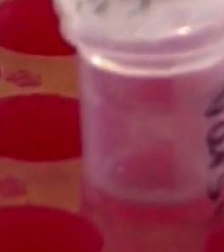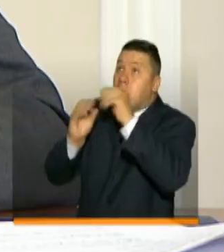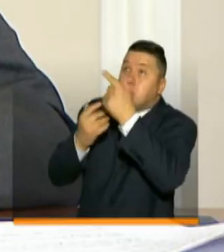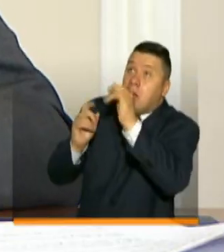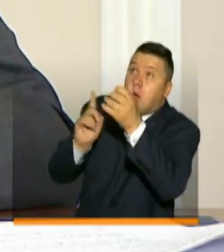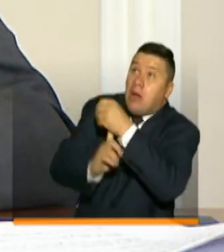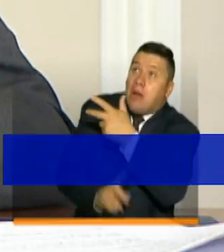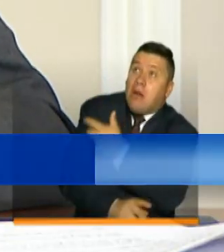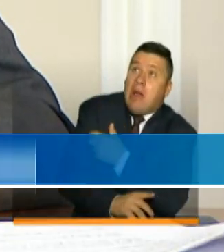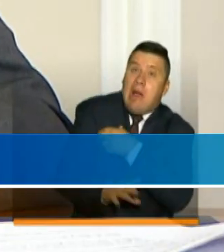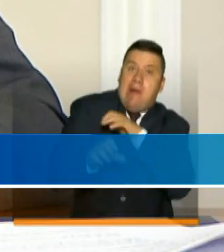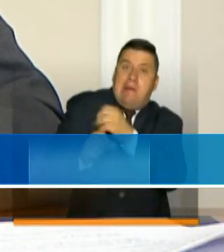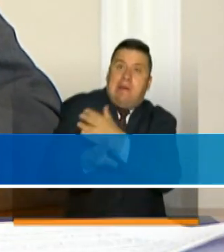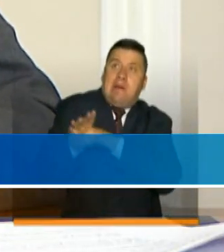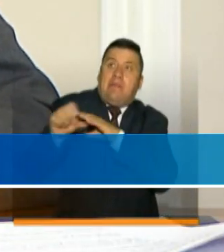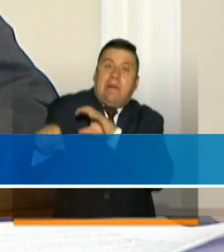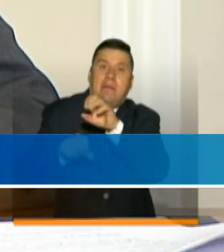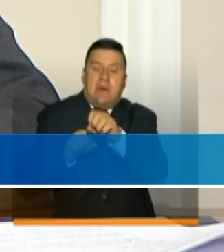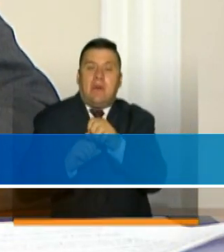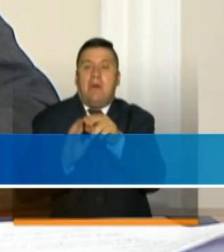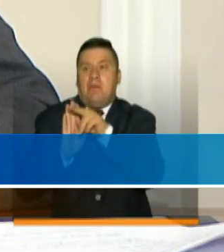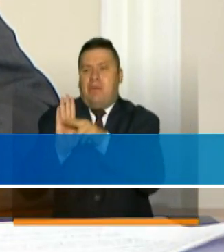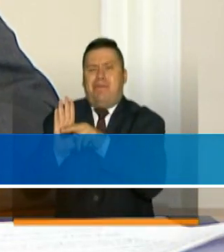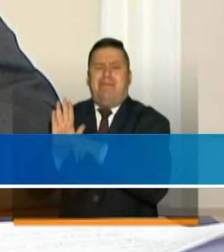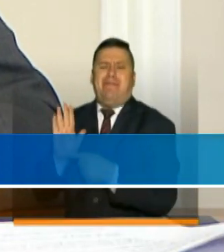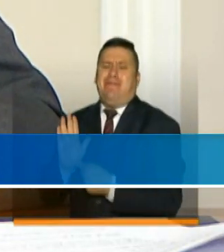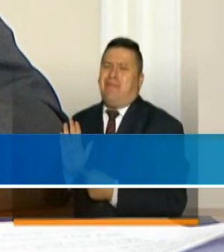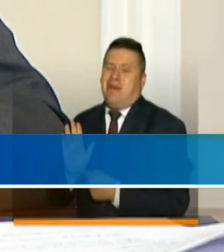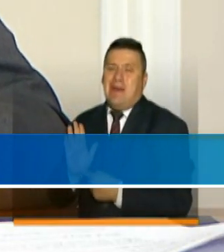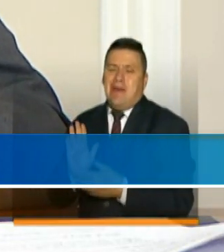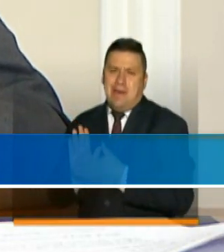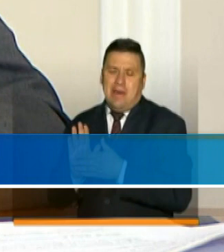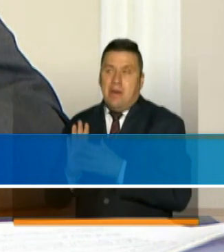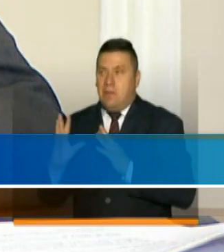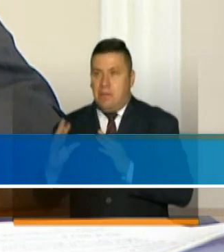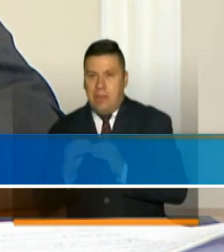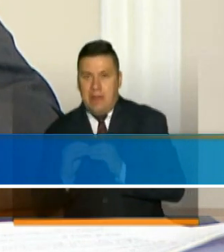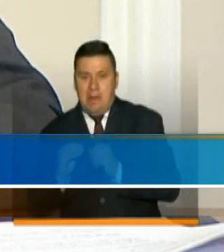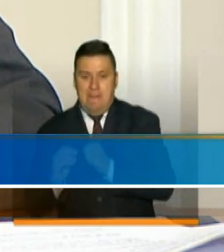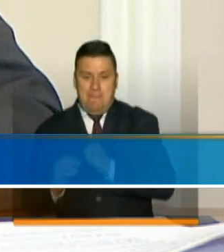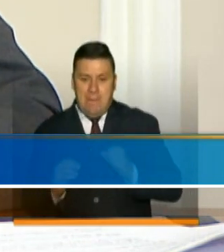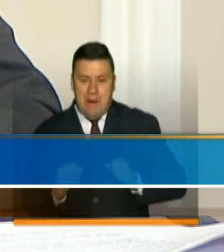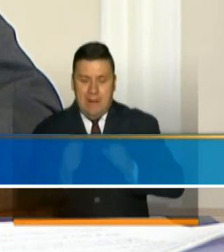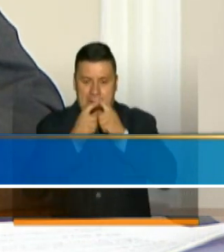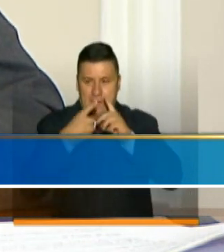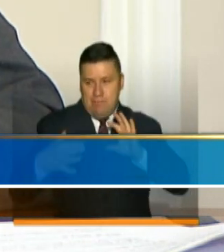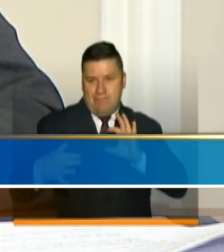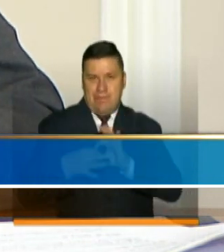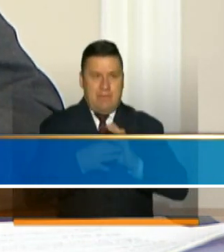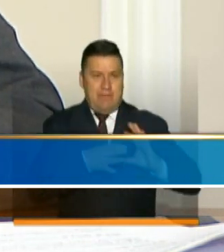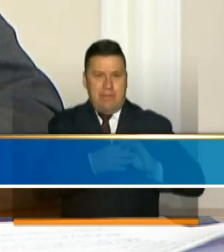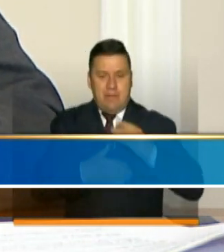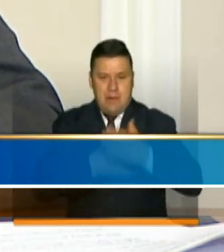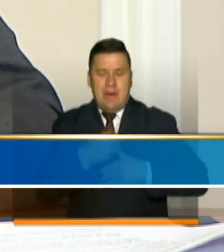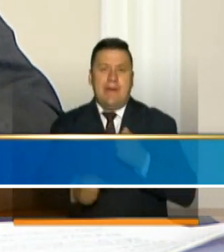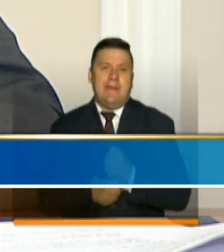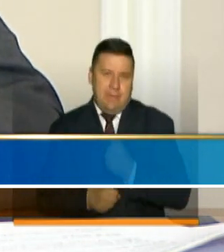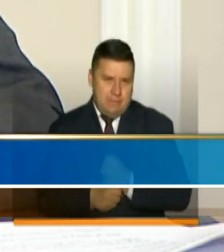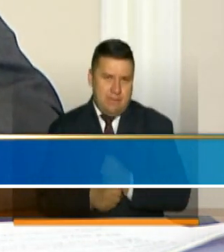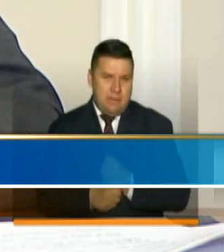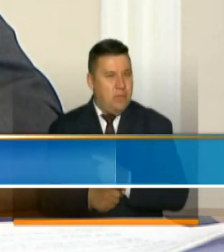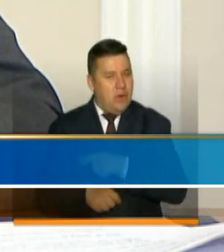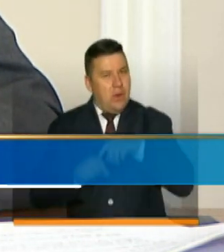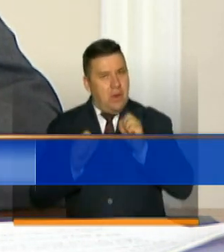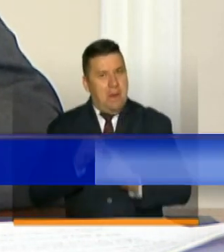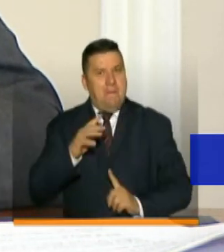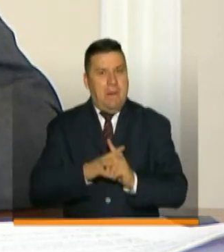dentro de ese marco que nos plantea la coalición privada público-privada con la que hemos venido trabajando para